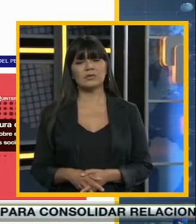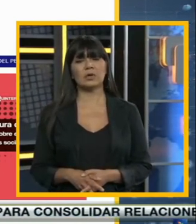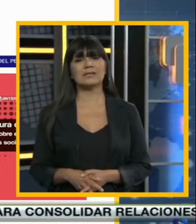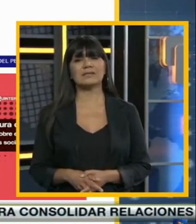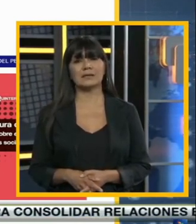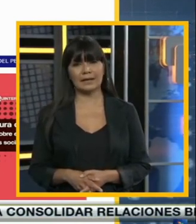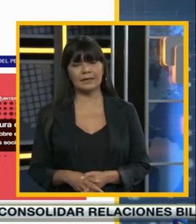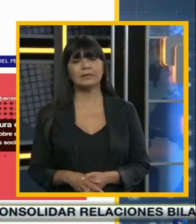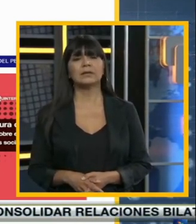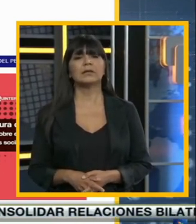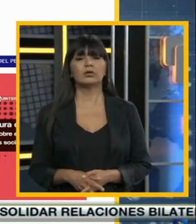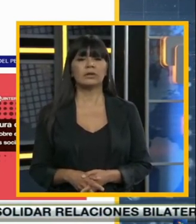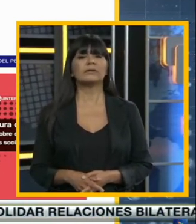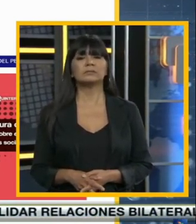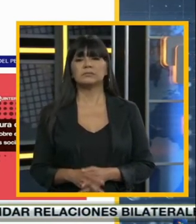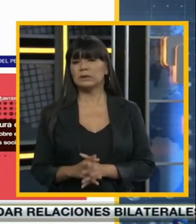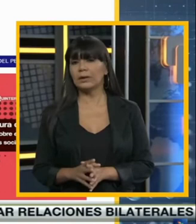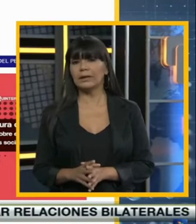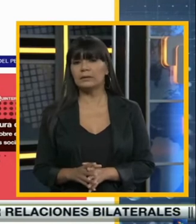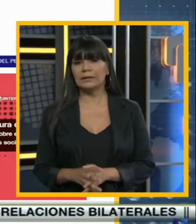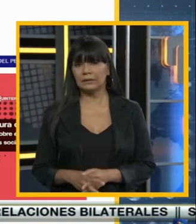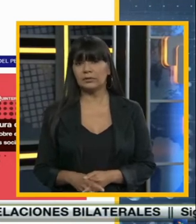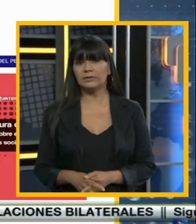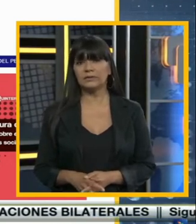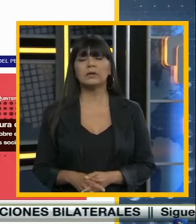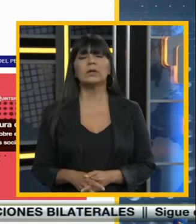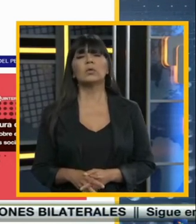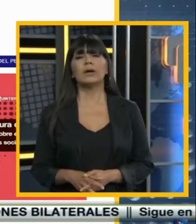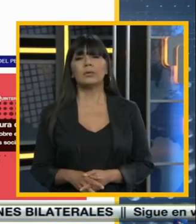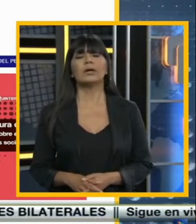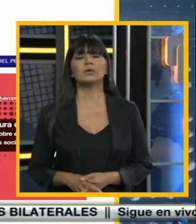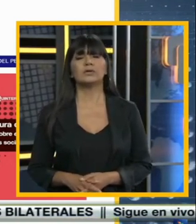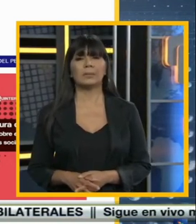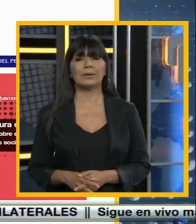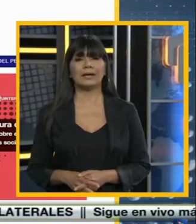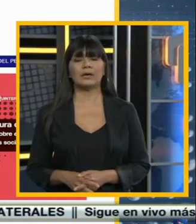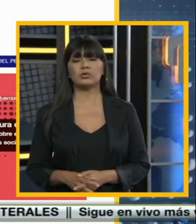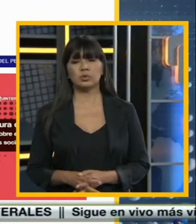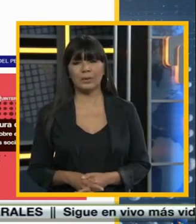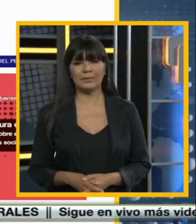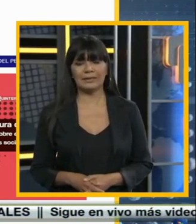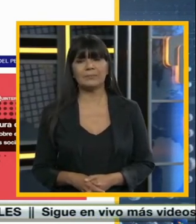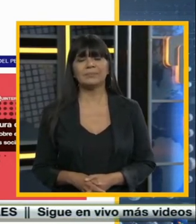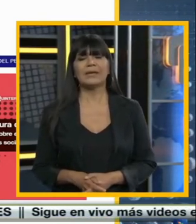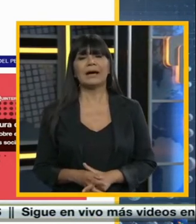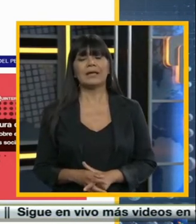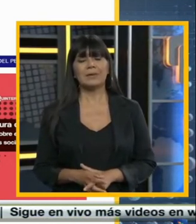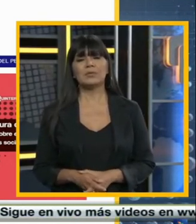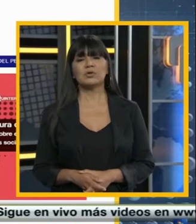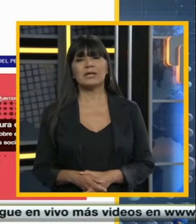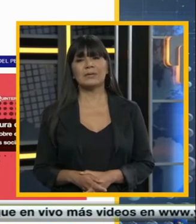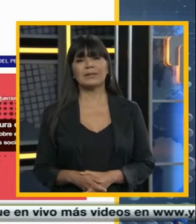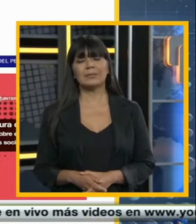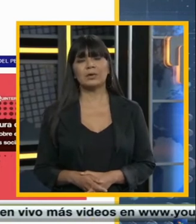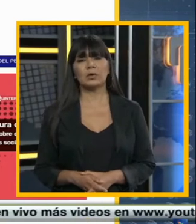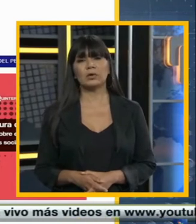Andina de Naciones, CAN, lo que es, dijo él, la calificó así, una buena noticia para Sudamérica. Además,